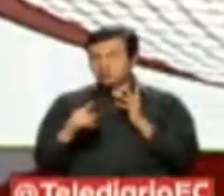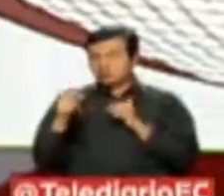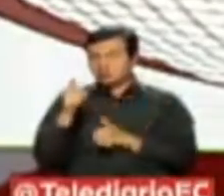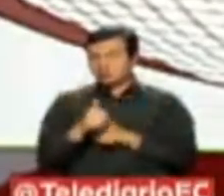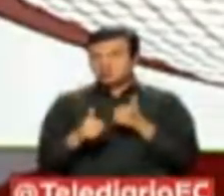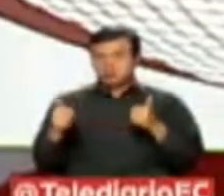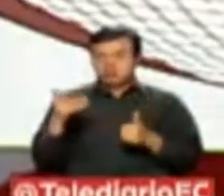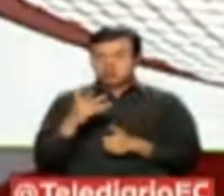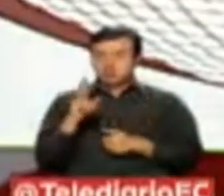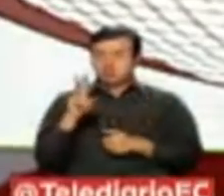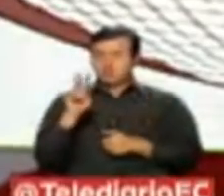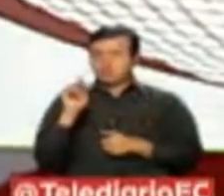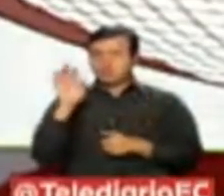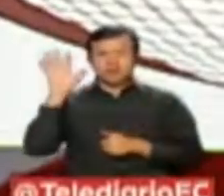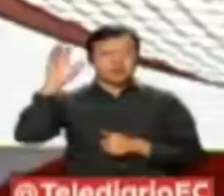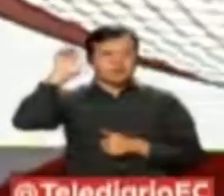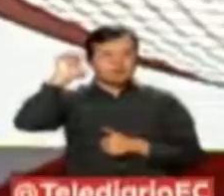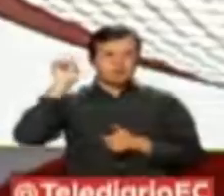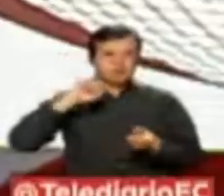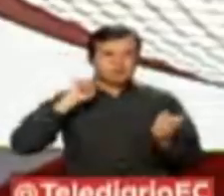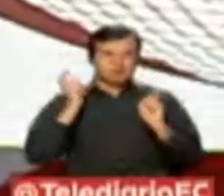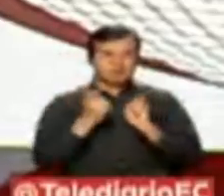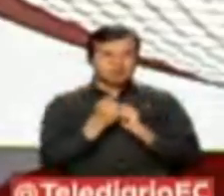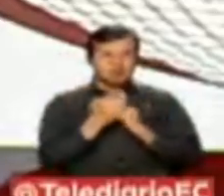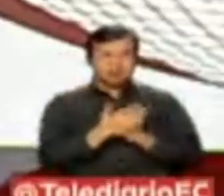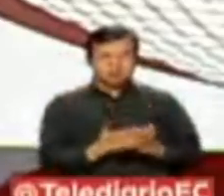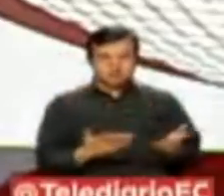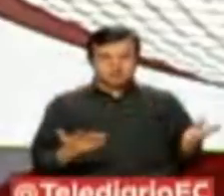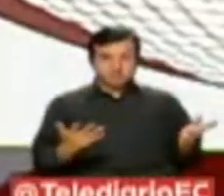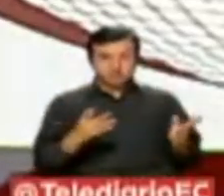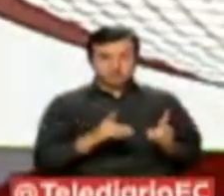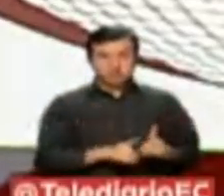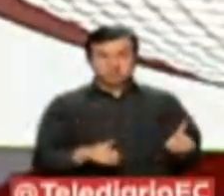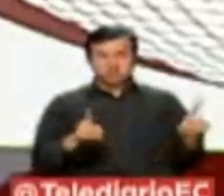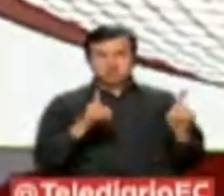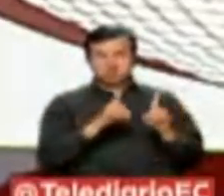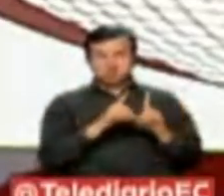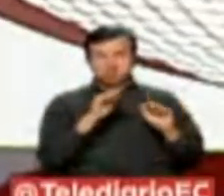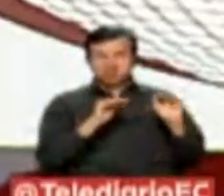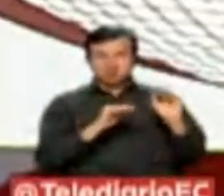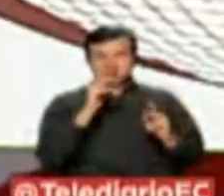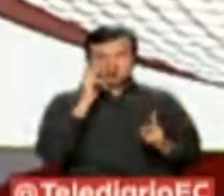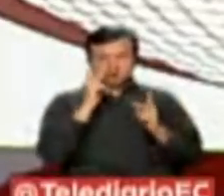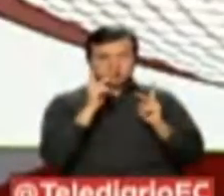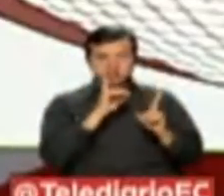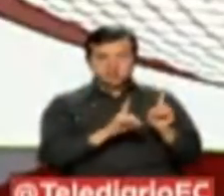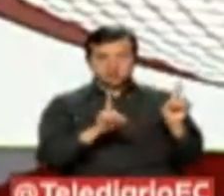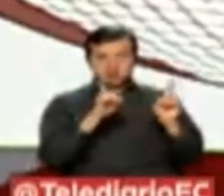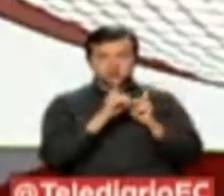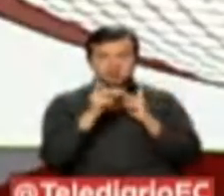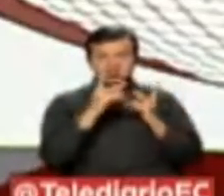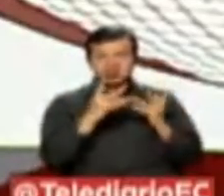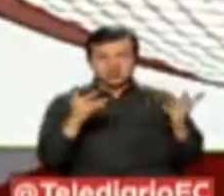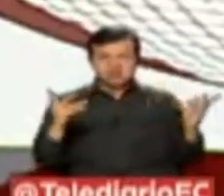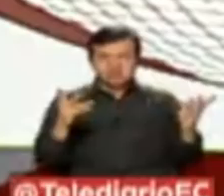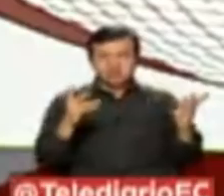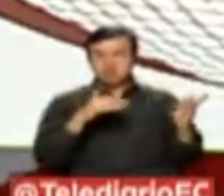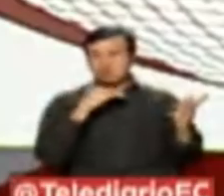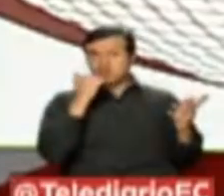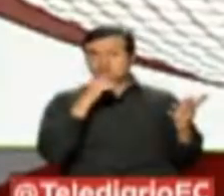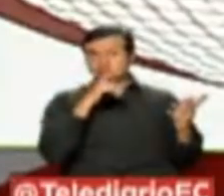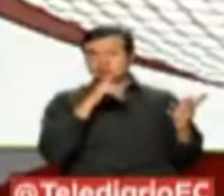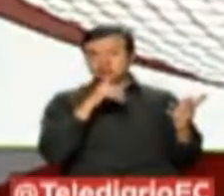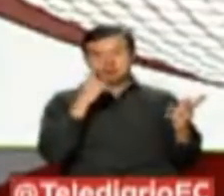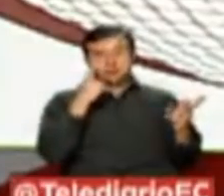candidata cynthia viteri el cambio en este momento por las cifras por los cercanas que vemos las cifras de uno y otro estaría de algún modo